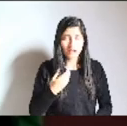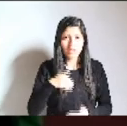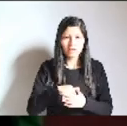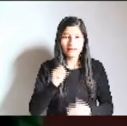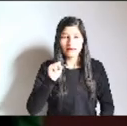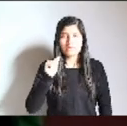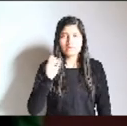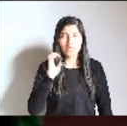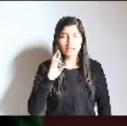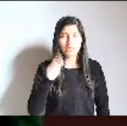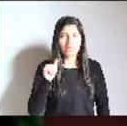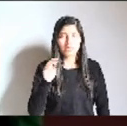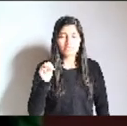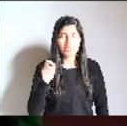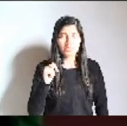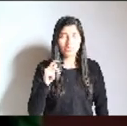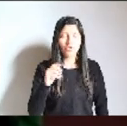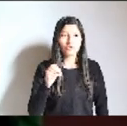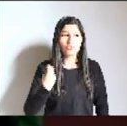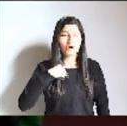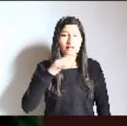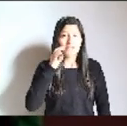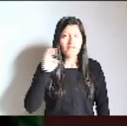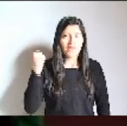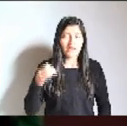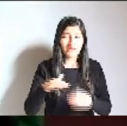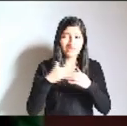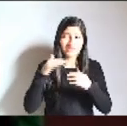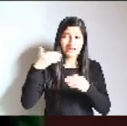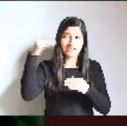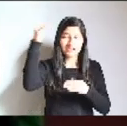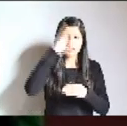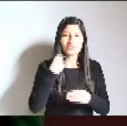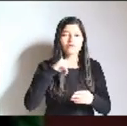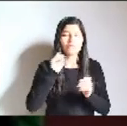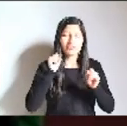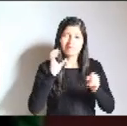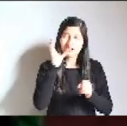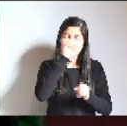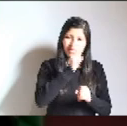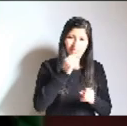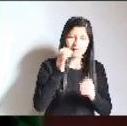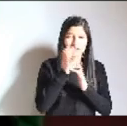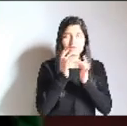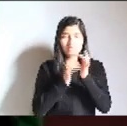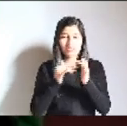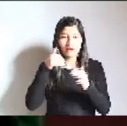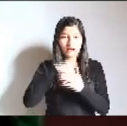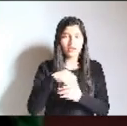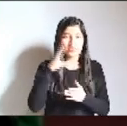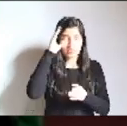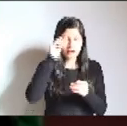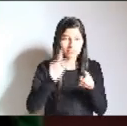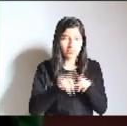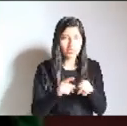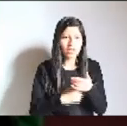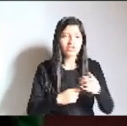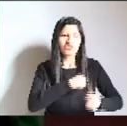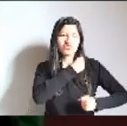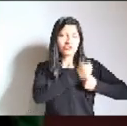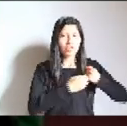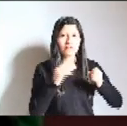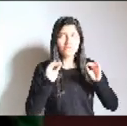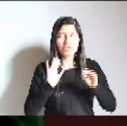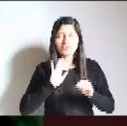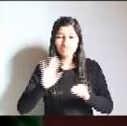sacramentos. Nuestra fe crecerá si somos capaces de descubrir a Jesús en el hermano que sufre y ponernos